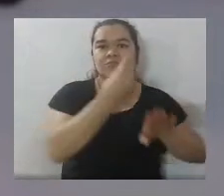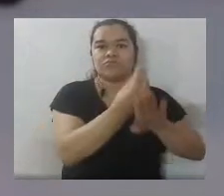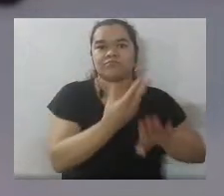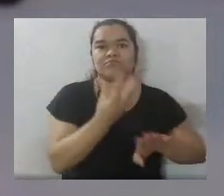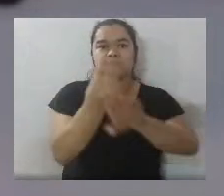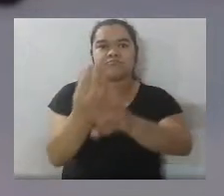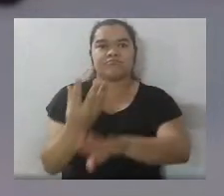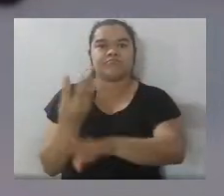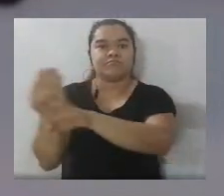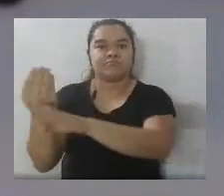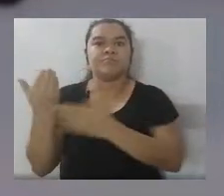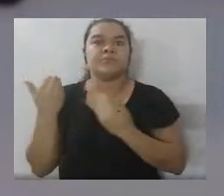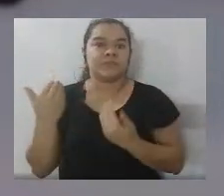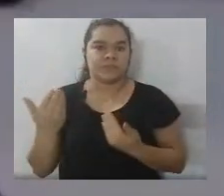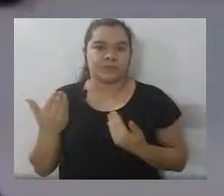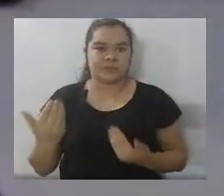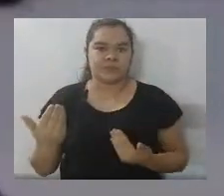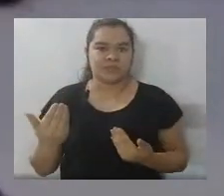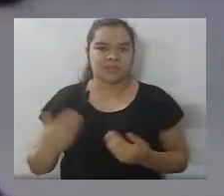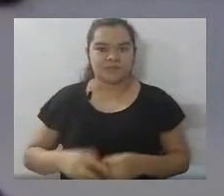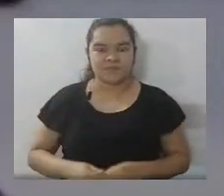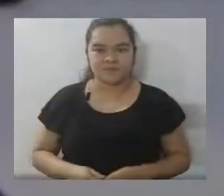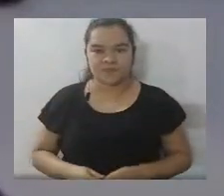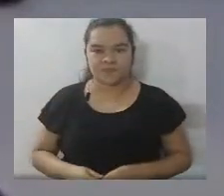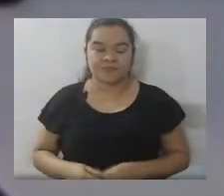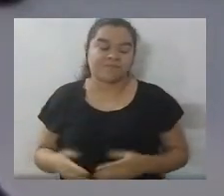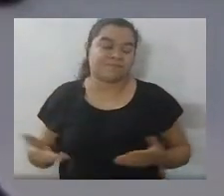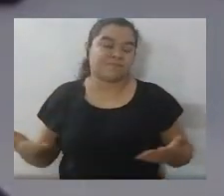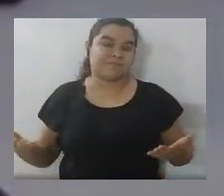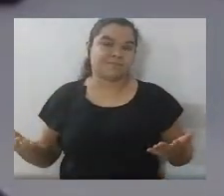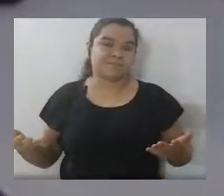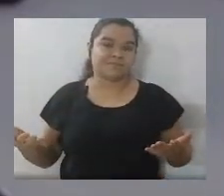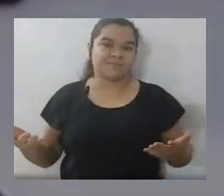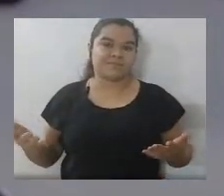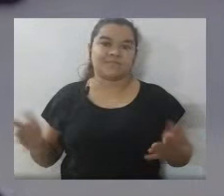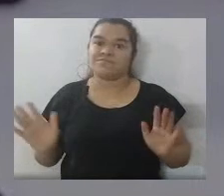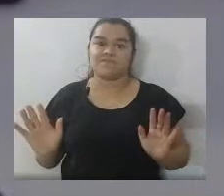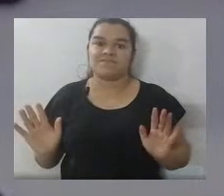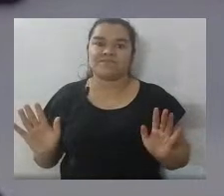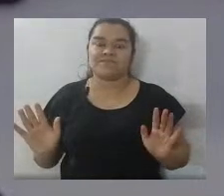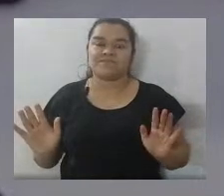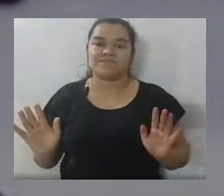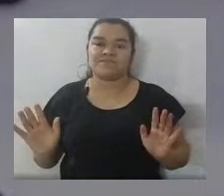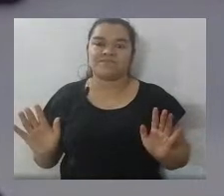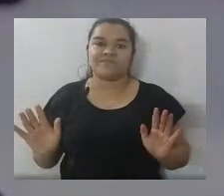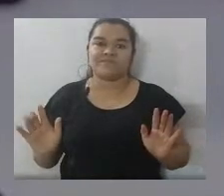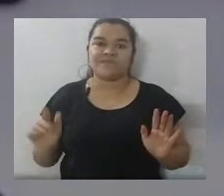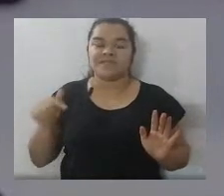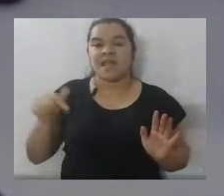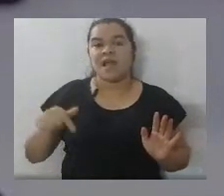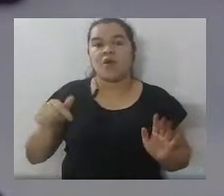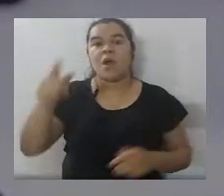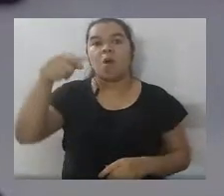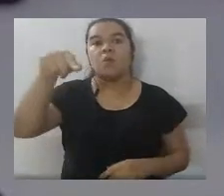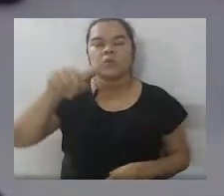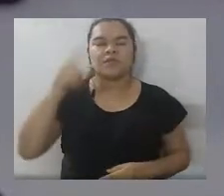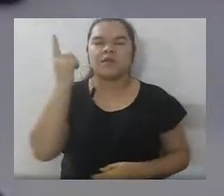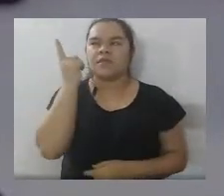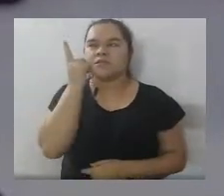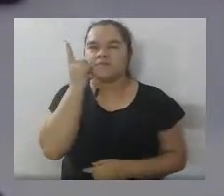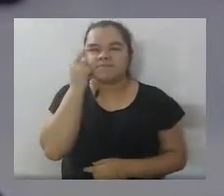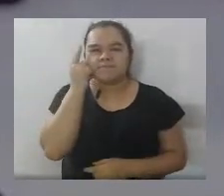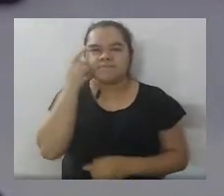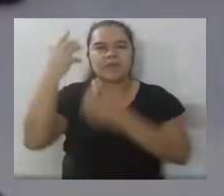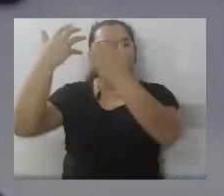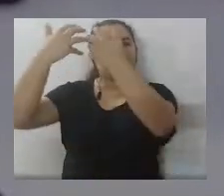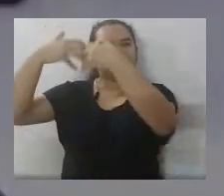diversas instituciones. Así que bueno, elijan con tranquilidad. Hay una